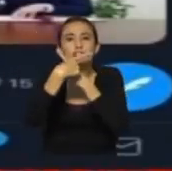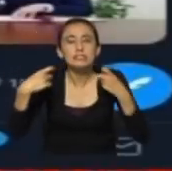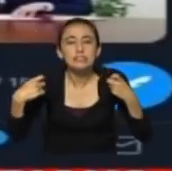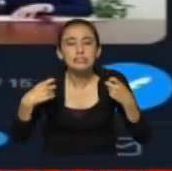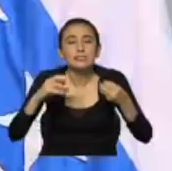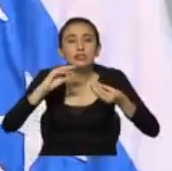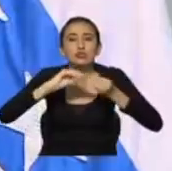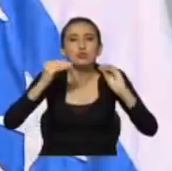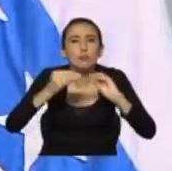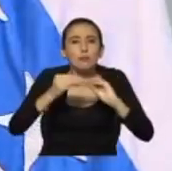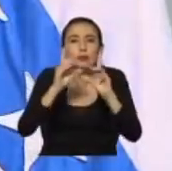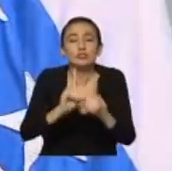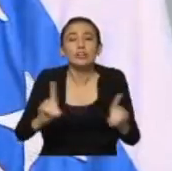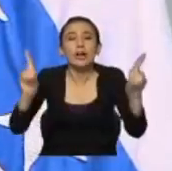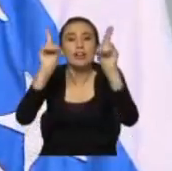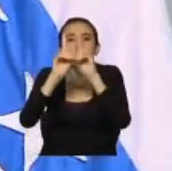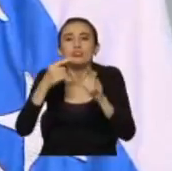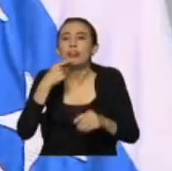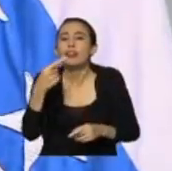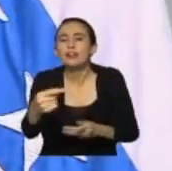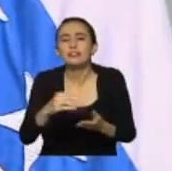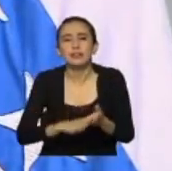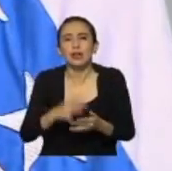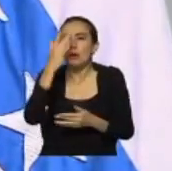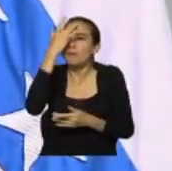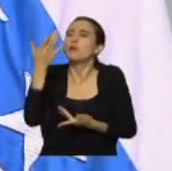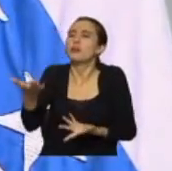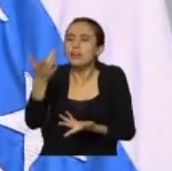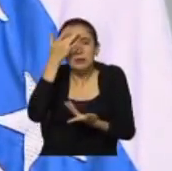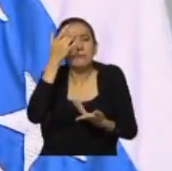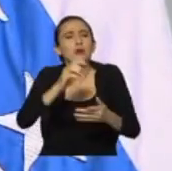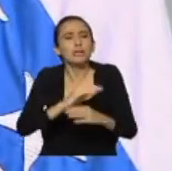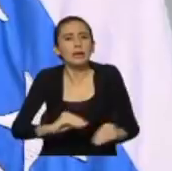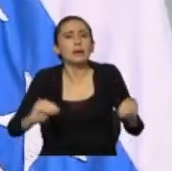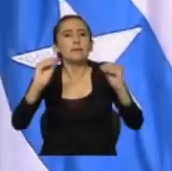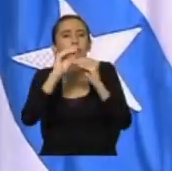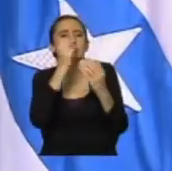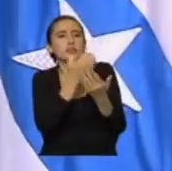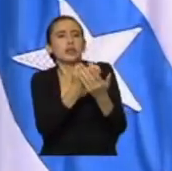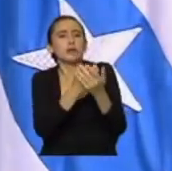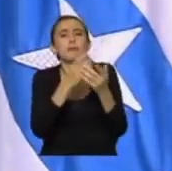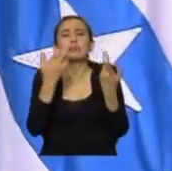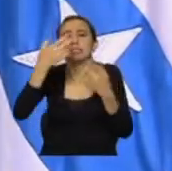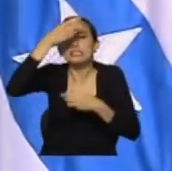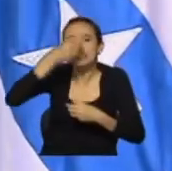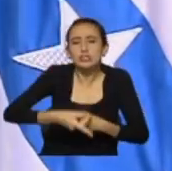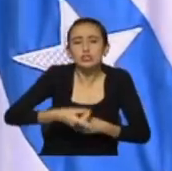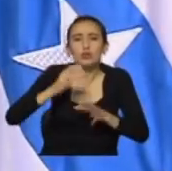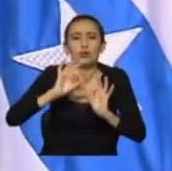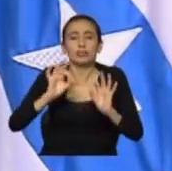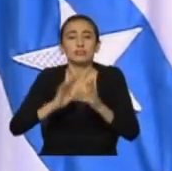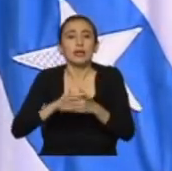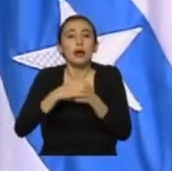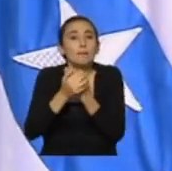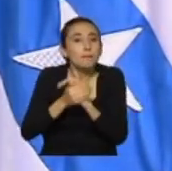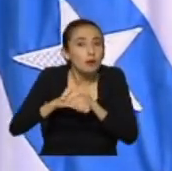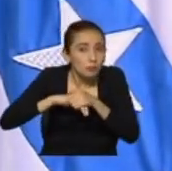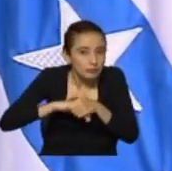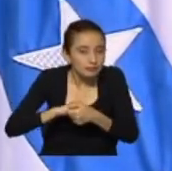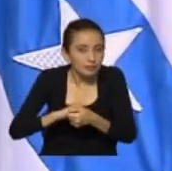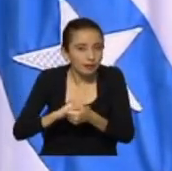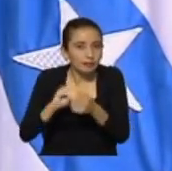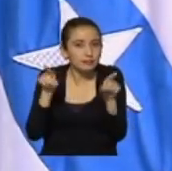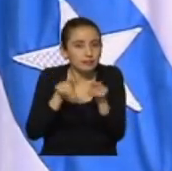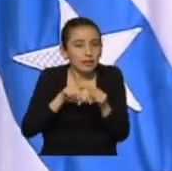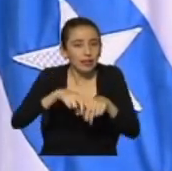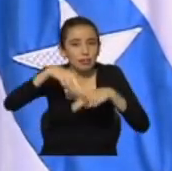nos han reprochado por querer incrementar medidas más severas a quienes quieren aprovechar esta situación para seguir distribuyendo